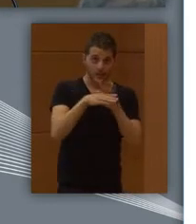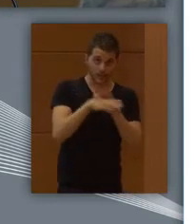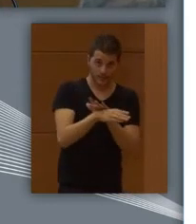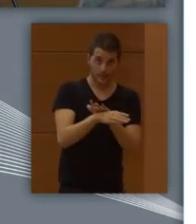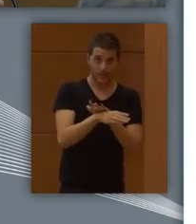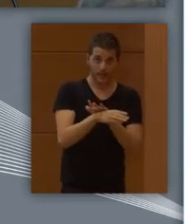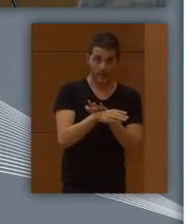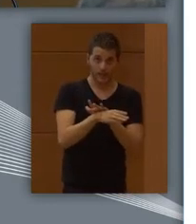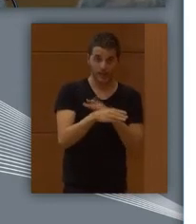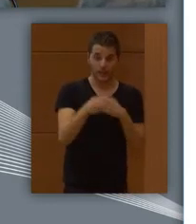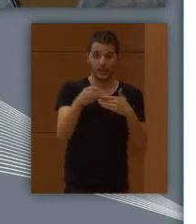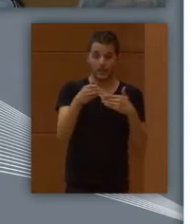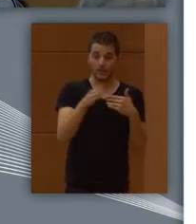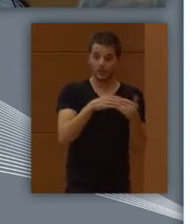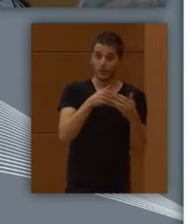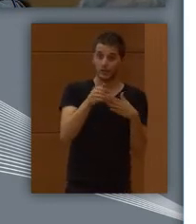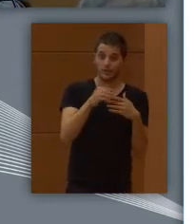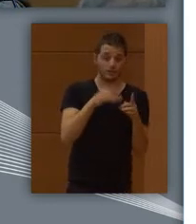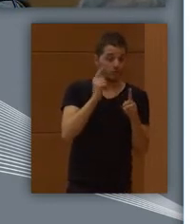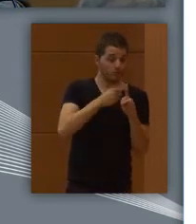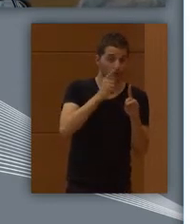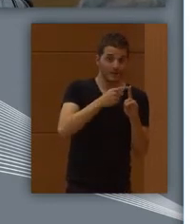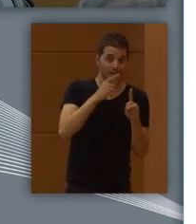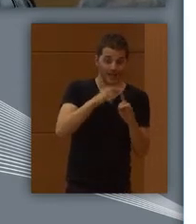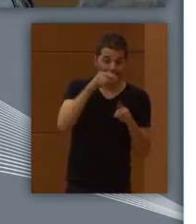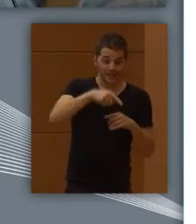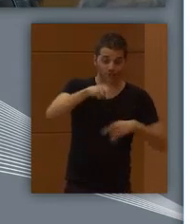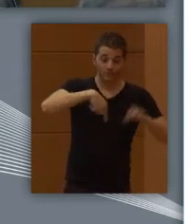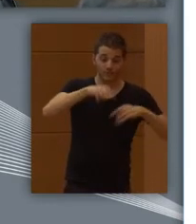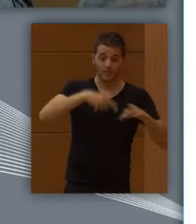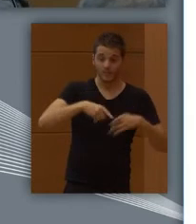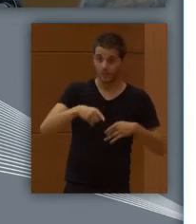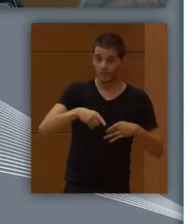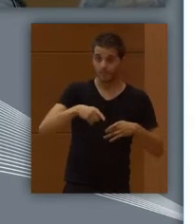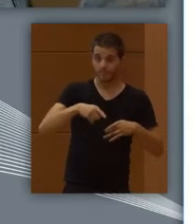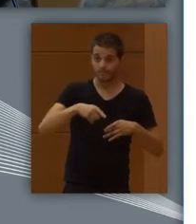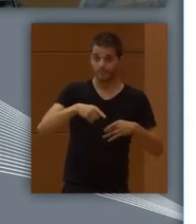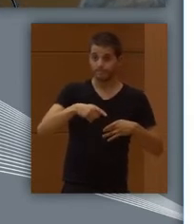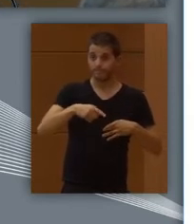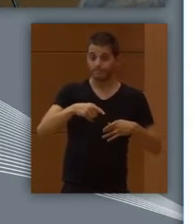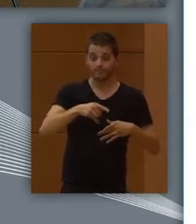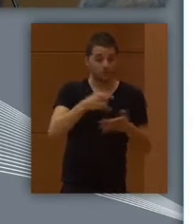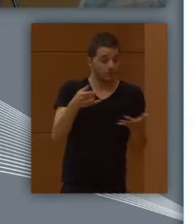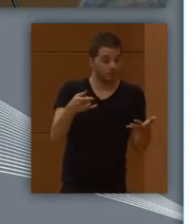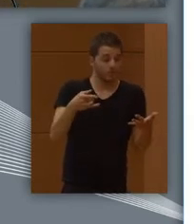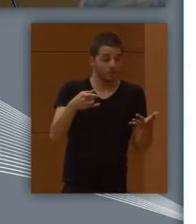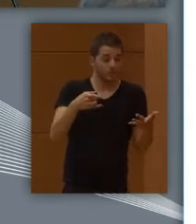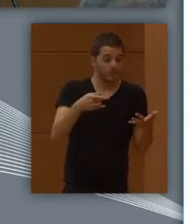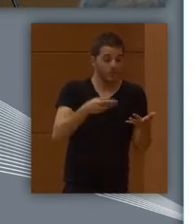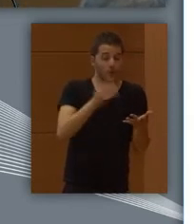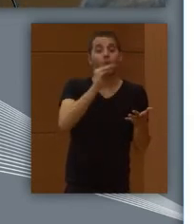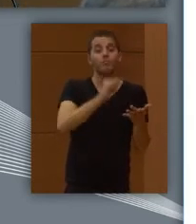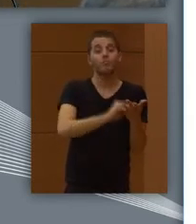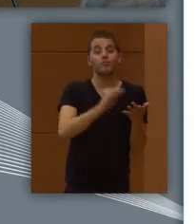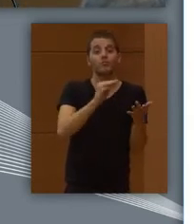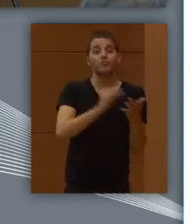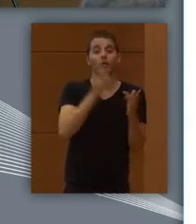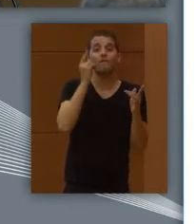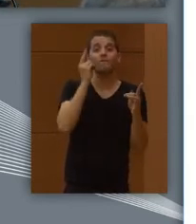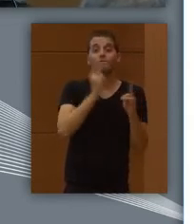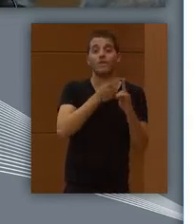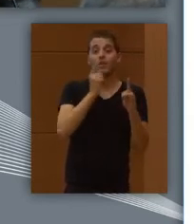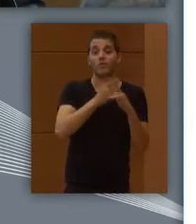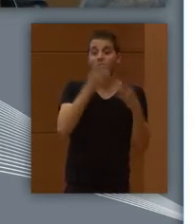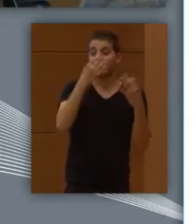accesibilidad y de usabilidad de esos medios de transporte, el paso a su uso mucho más frecuente y